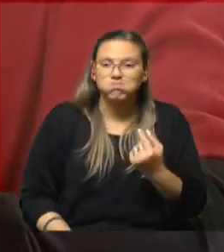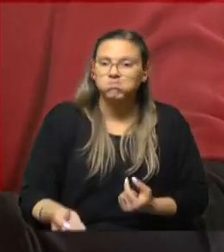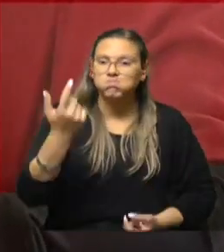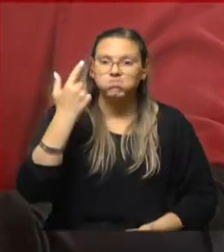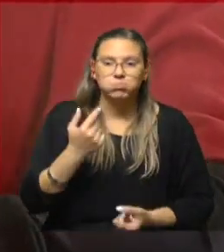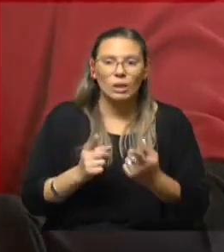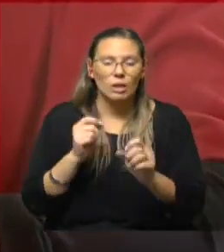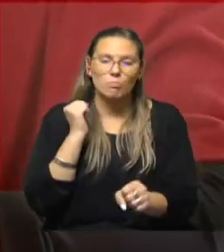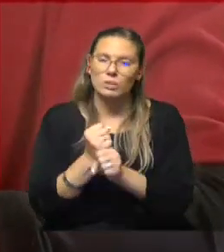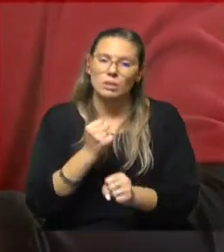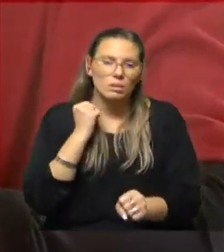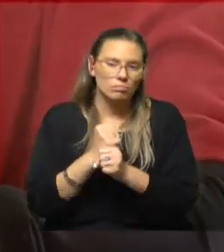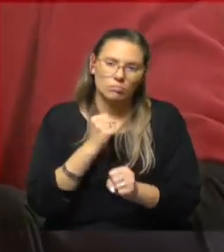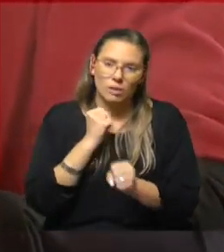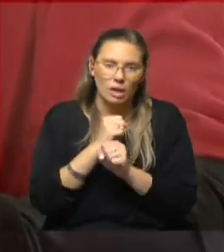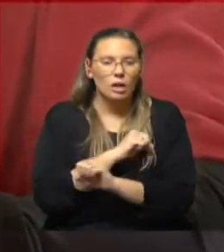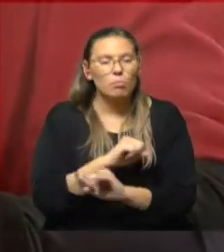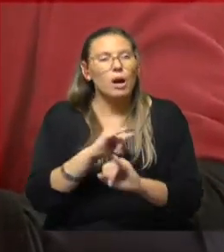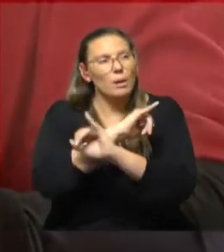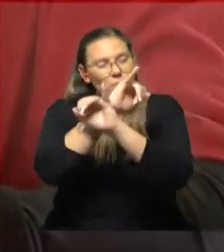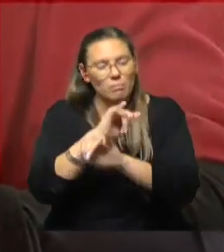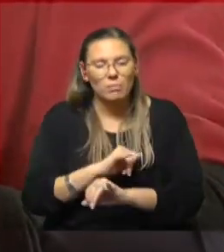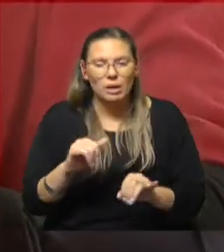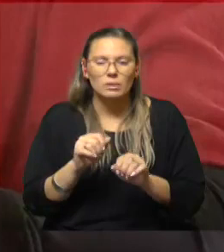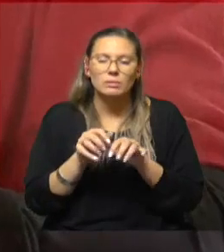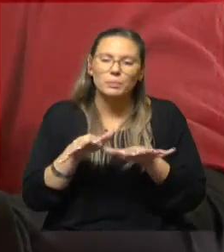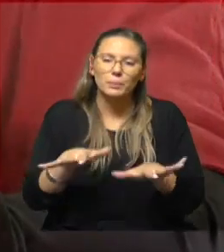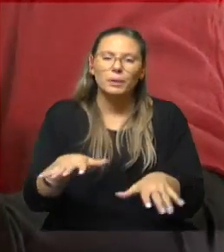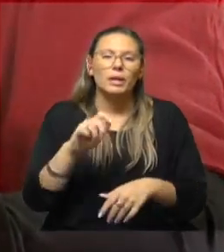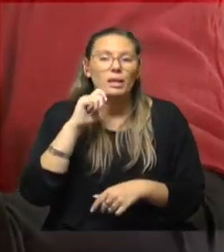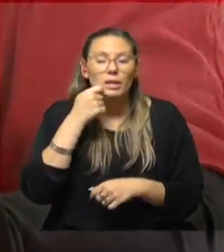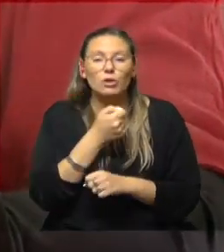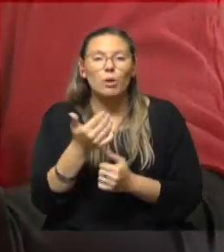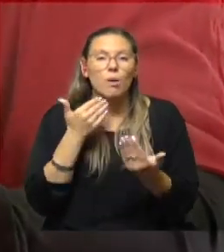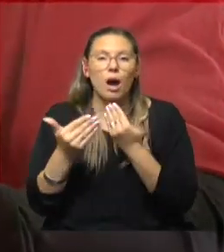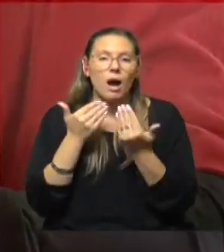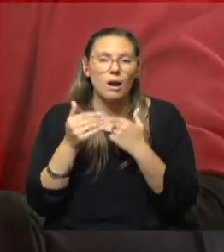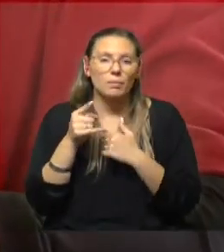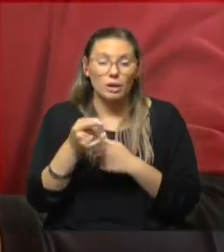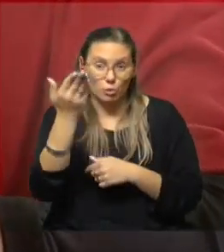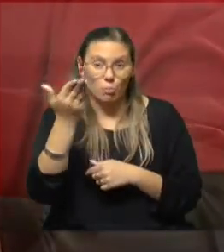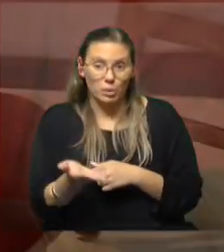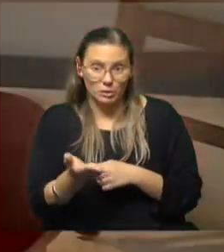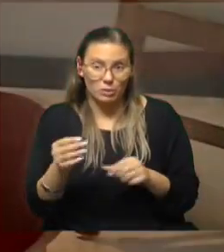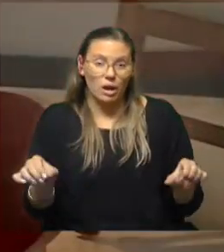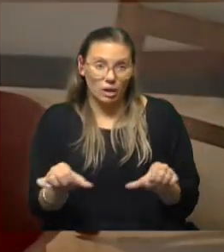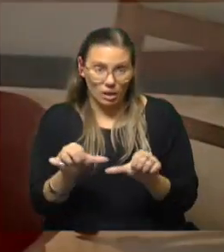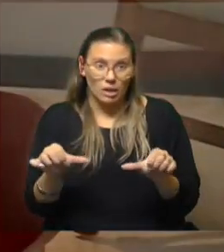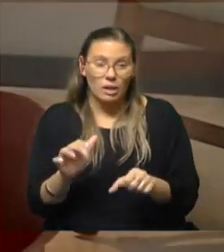hay que trabajar todavía para que haya paz. Qué bien, qué bueno que puedas hablar así de un personaje que estés